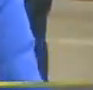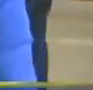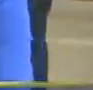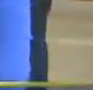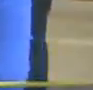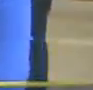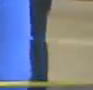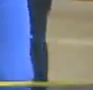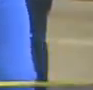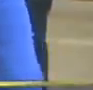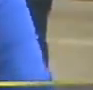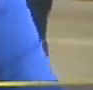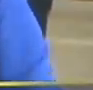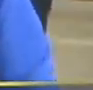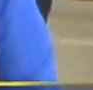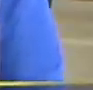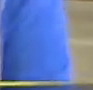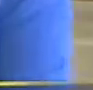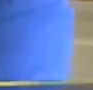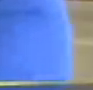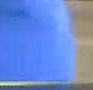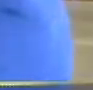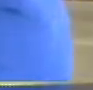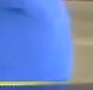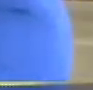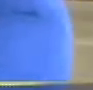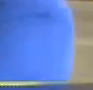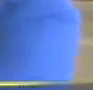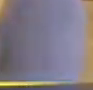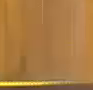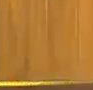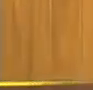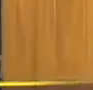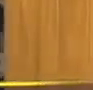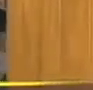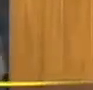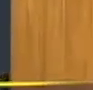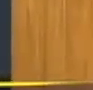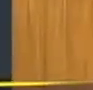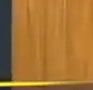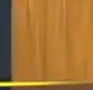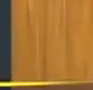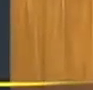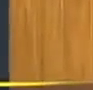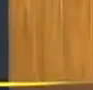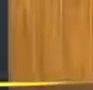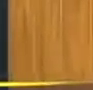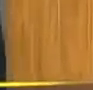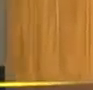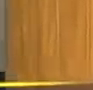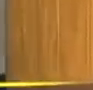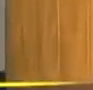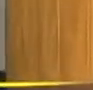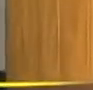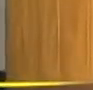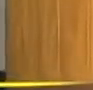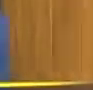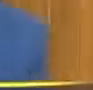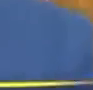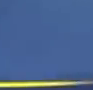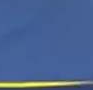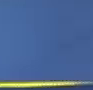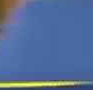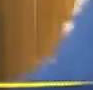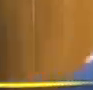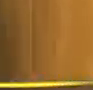Nicolás Maduro. En este espacio que ha sido diseñado tienen ustedes justamente lo que será ya el ingreso. Vemos allí de los presidentes,